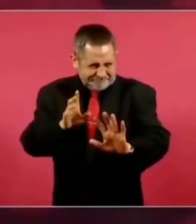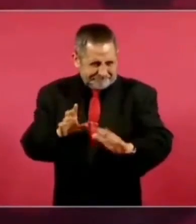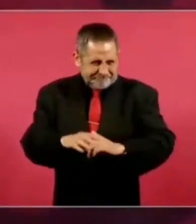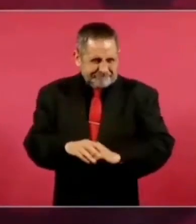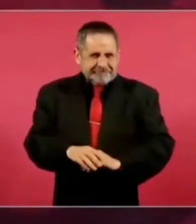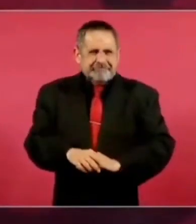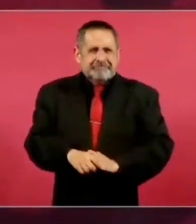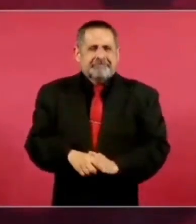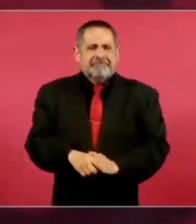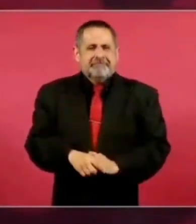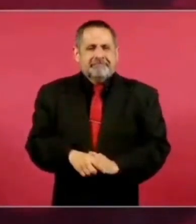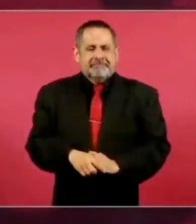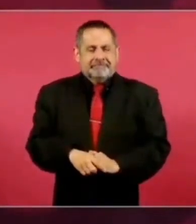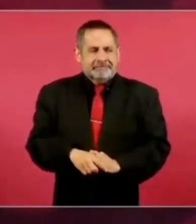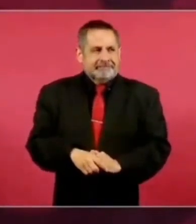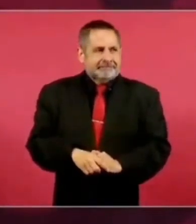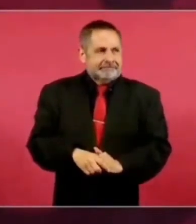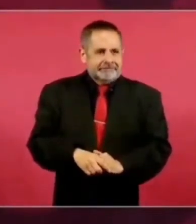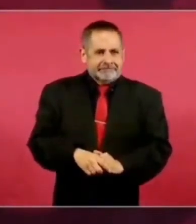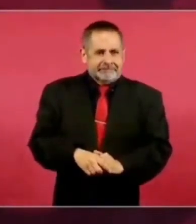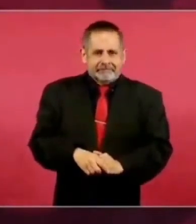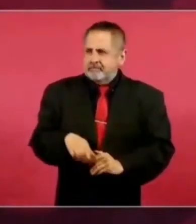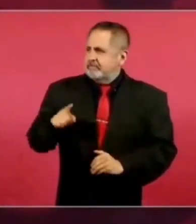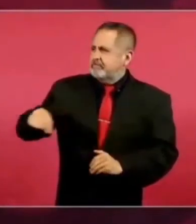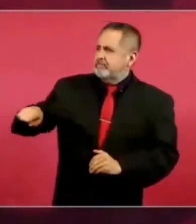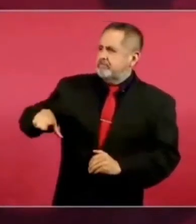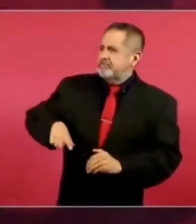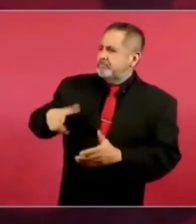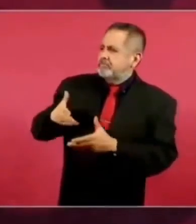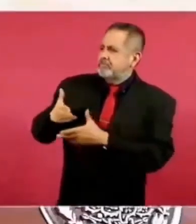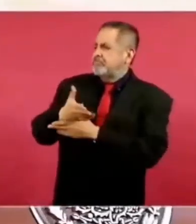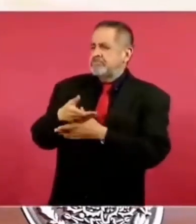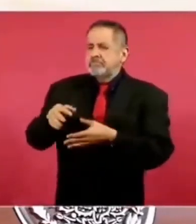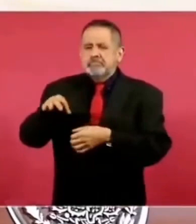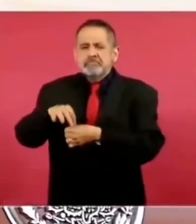estado escuchando. Elección de Estado. Y